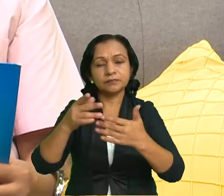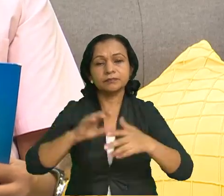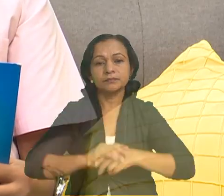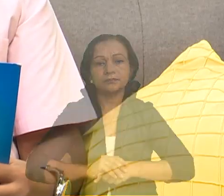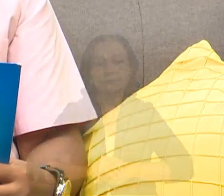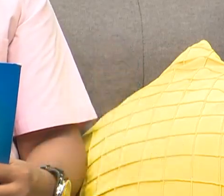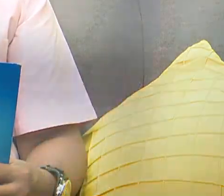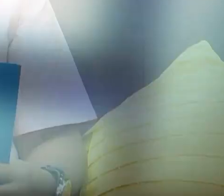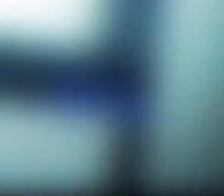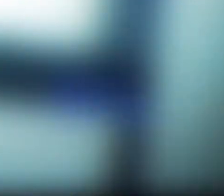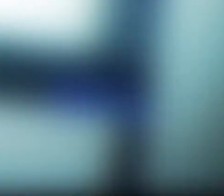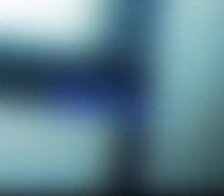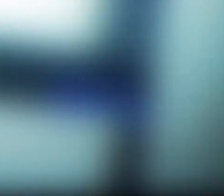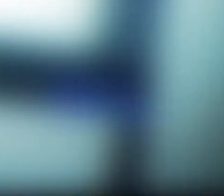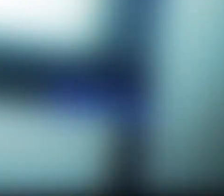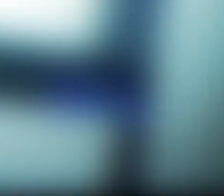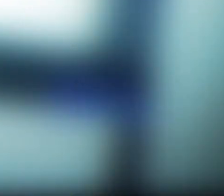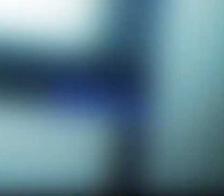edición